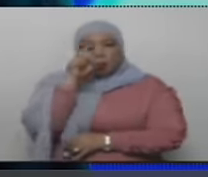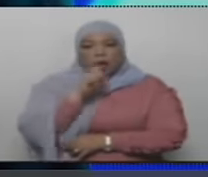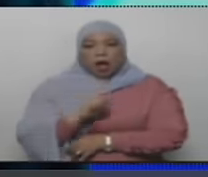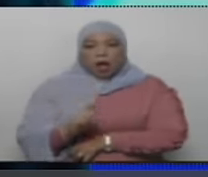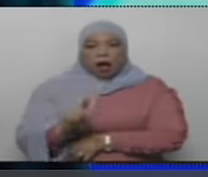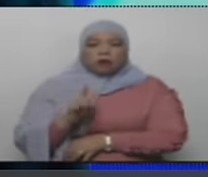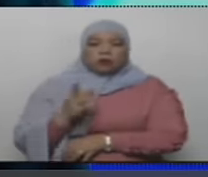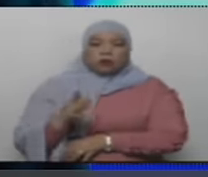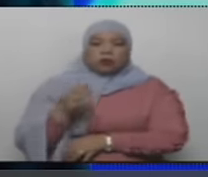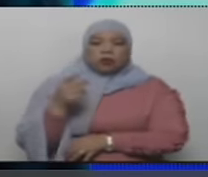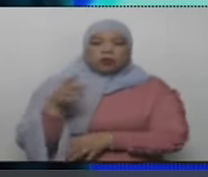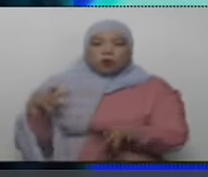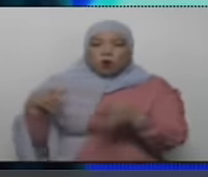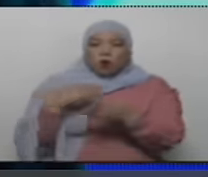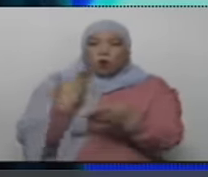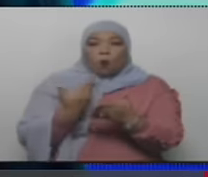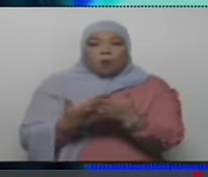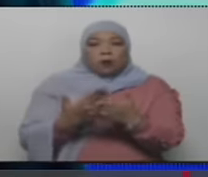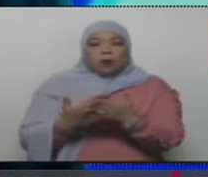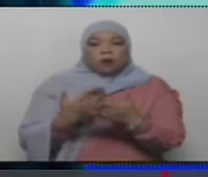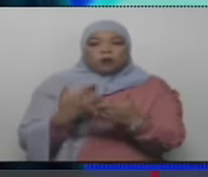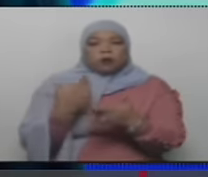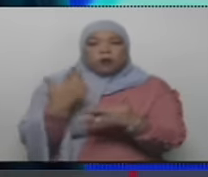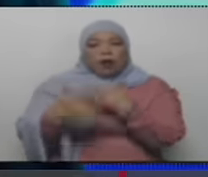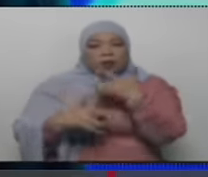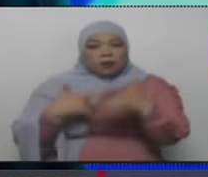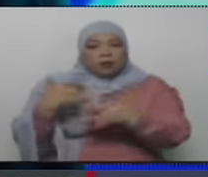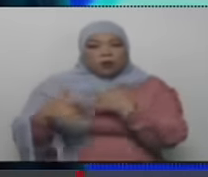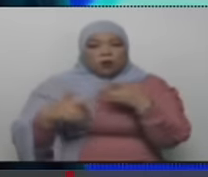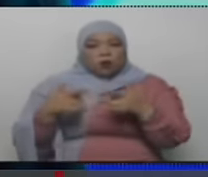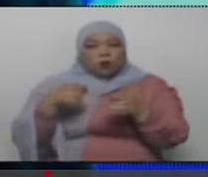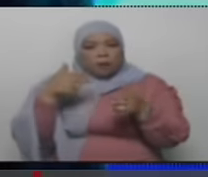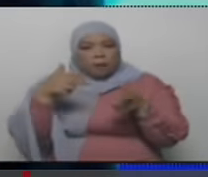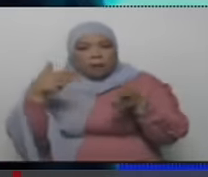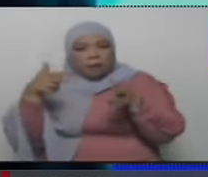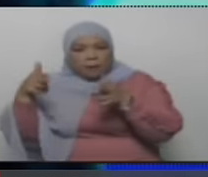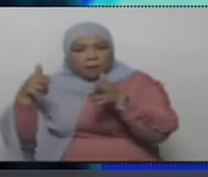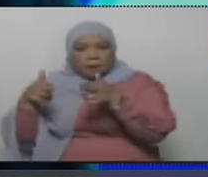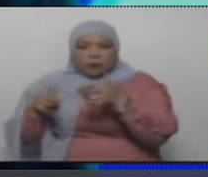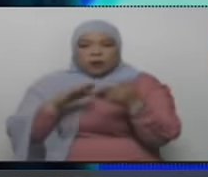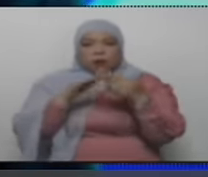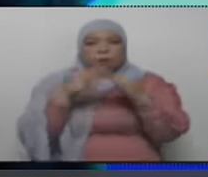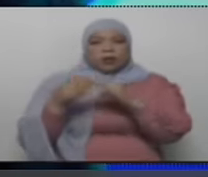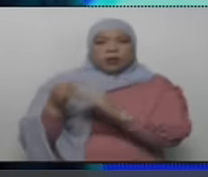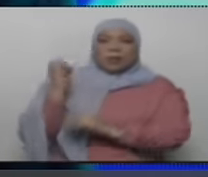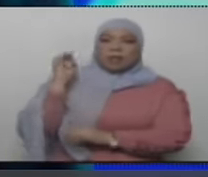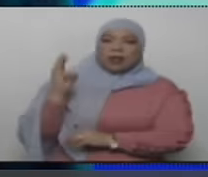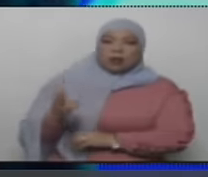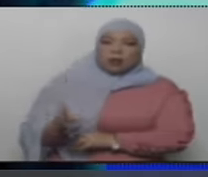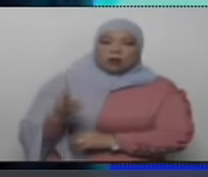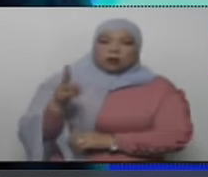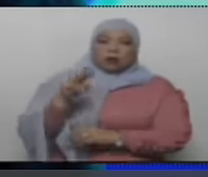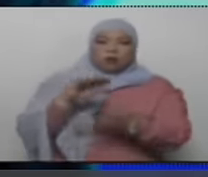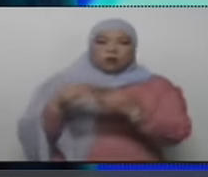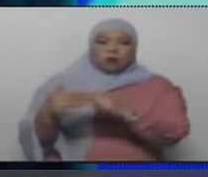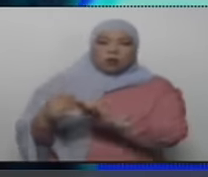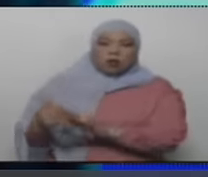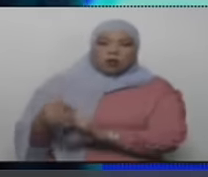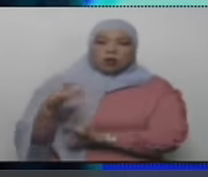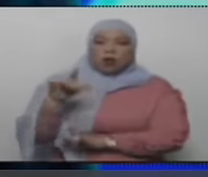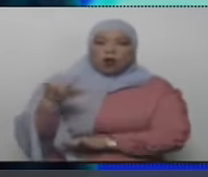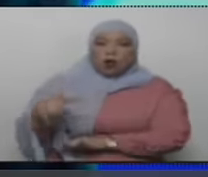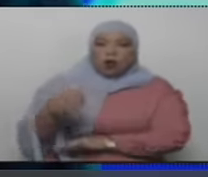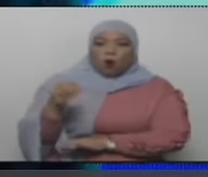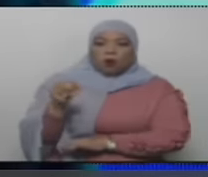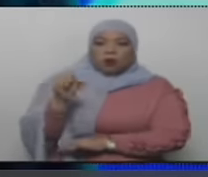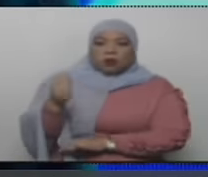la operación Gedeón, se produjeron una serie de tiroteos en barriadas de Petare, concretamente en el barrio José Félix Rivas, que